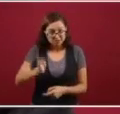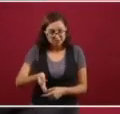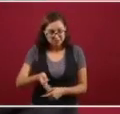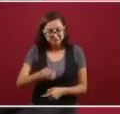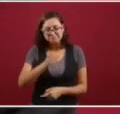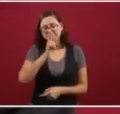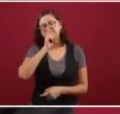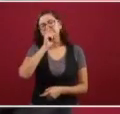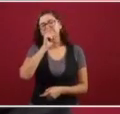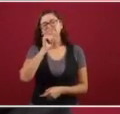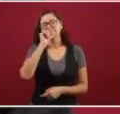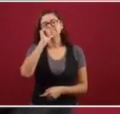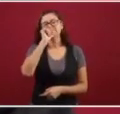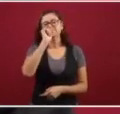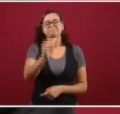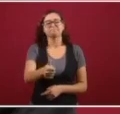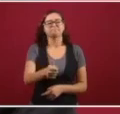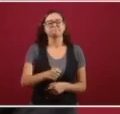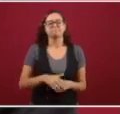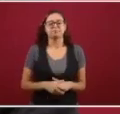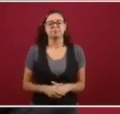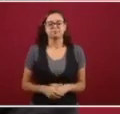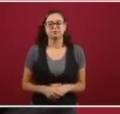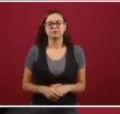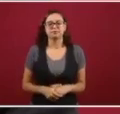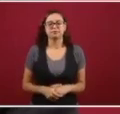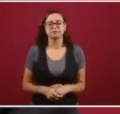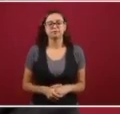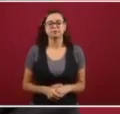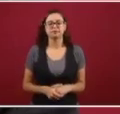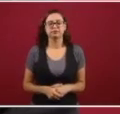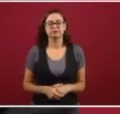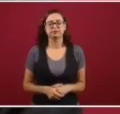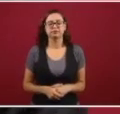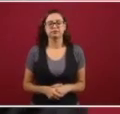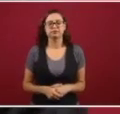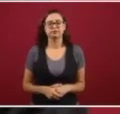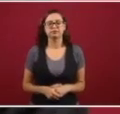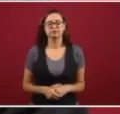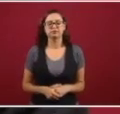Es más, no se acepta ni siquiera